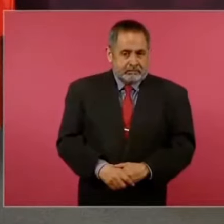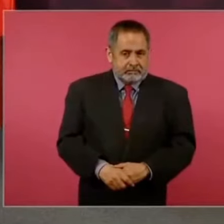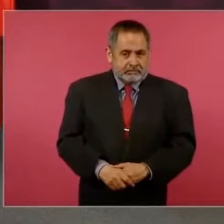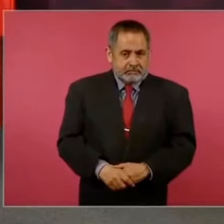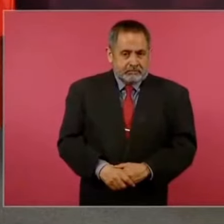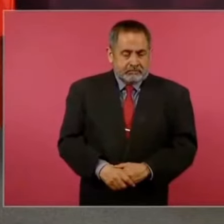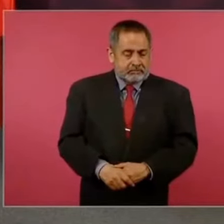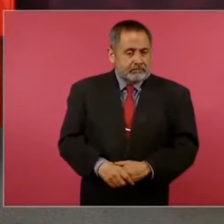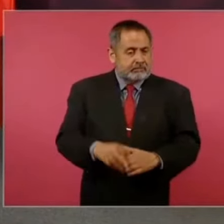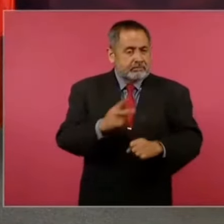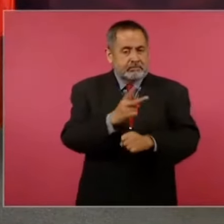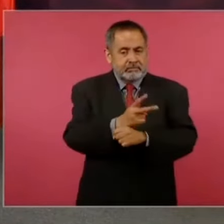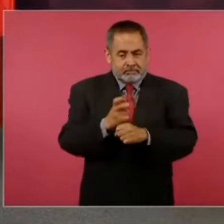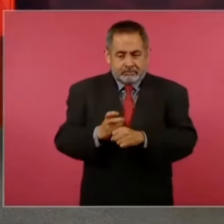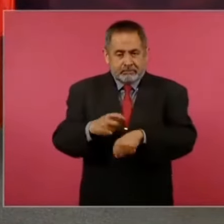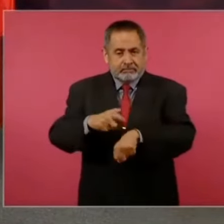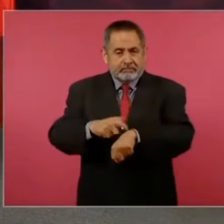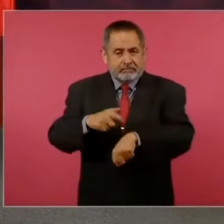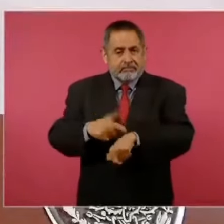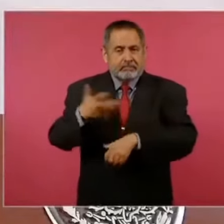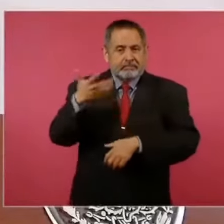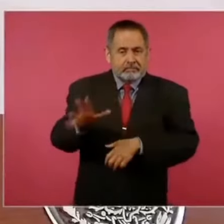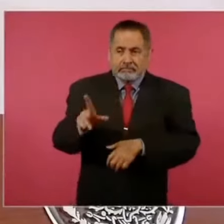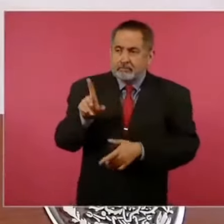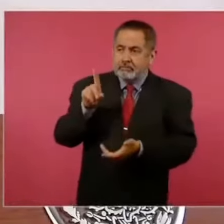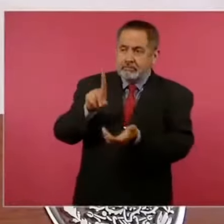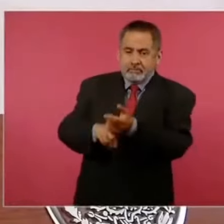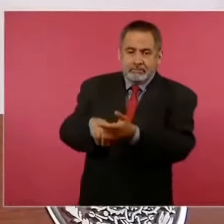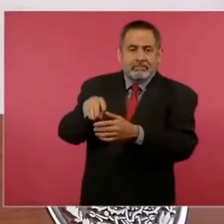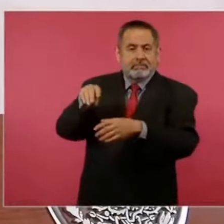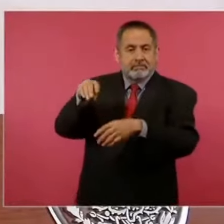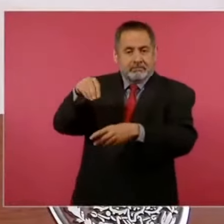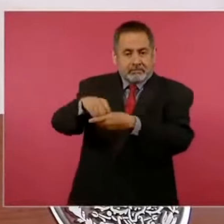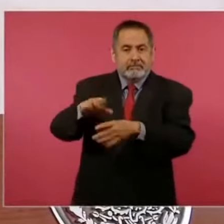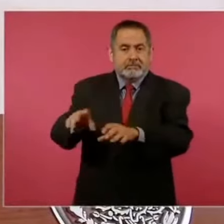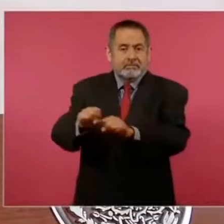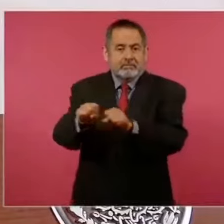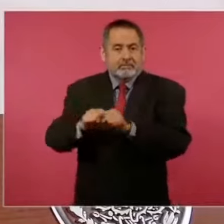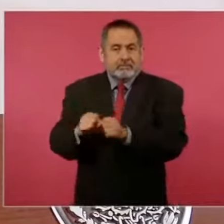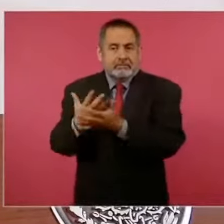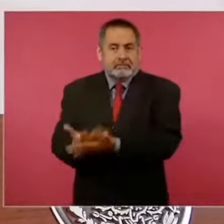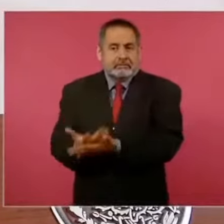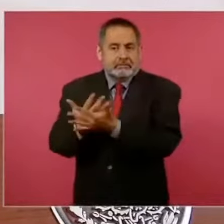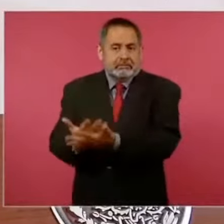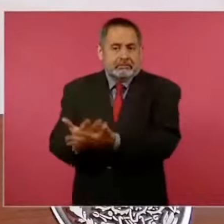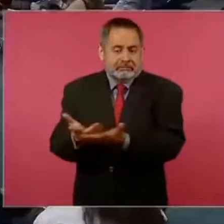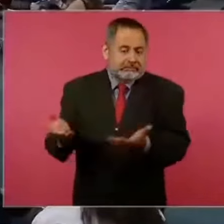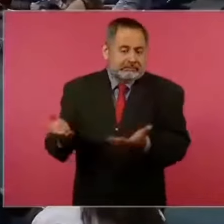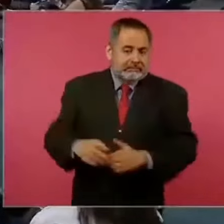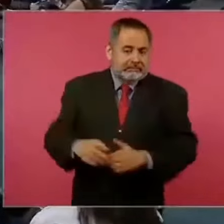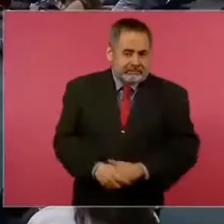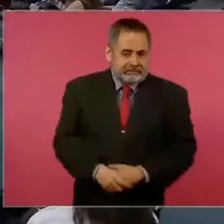Invitados de las 10 se encuentran en sala de espera.